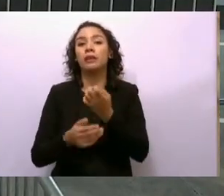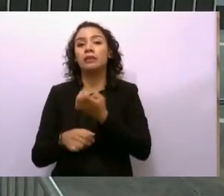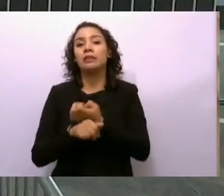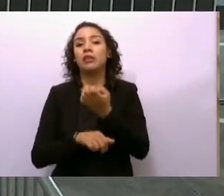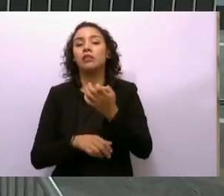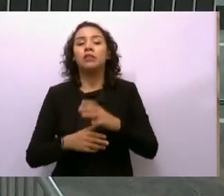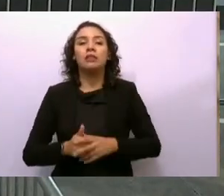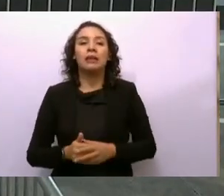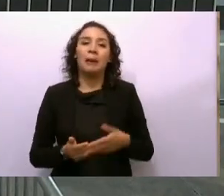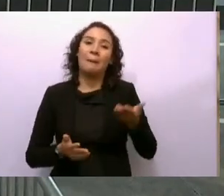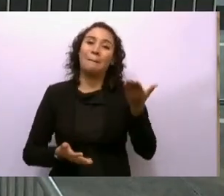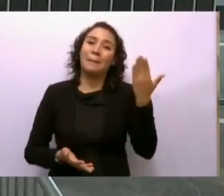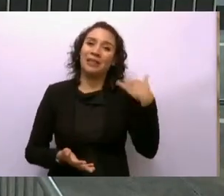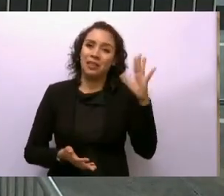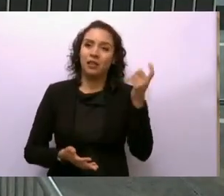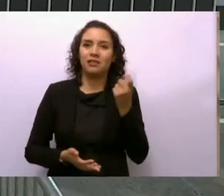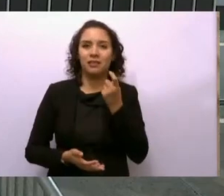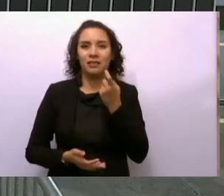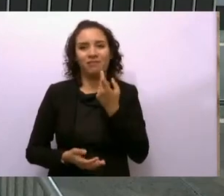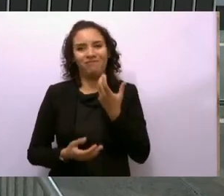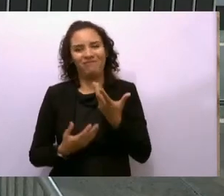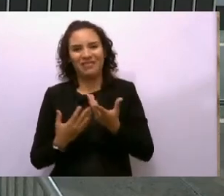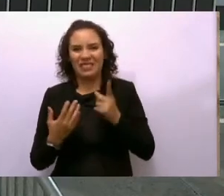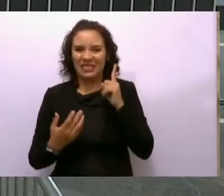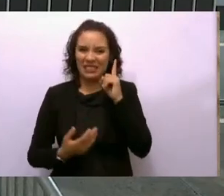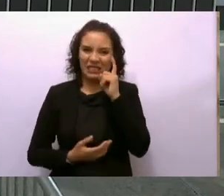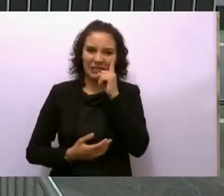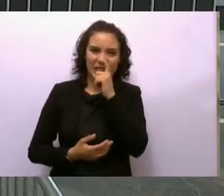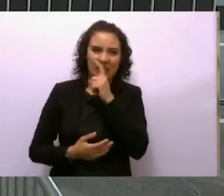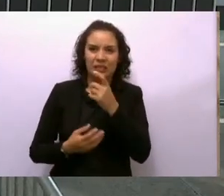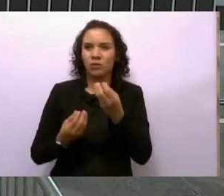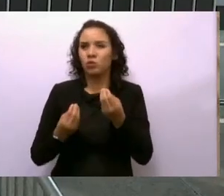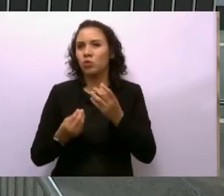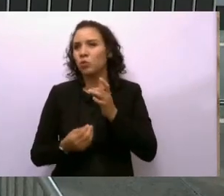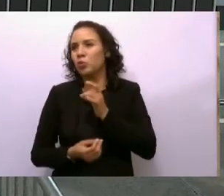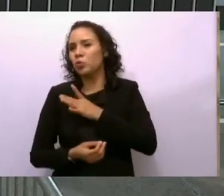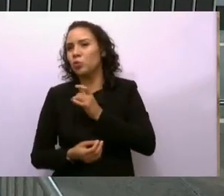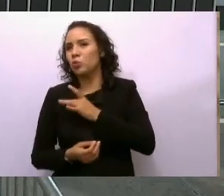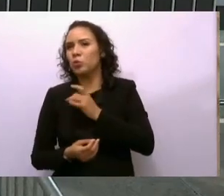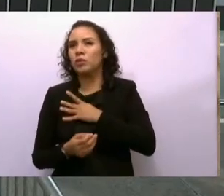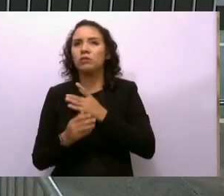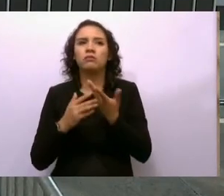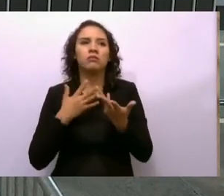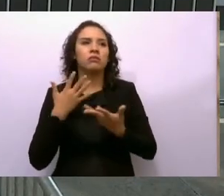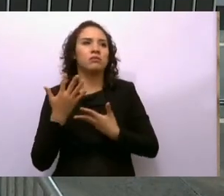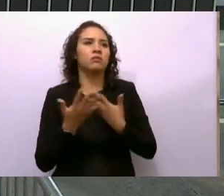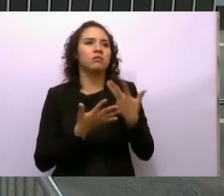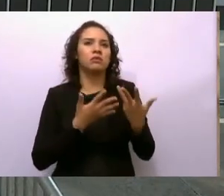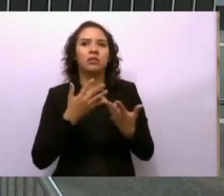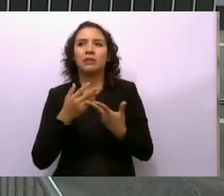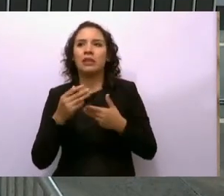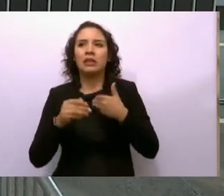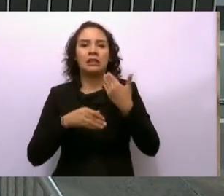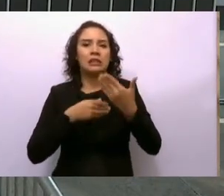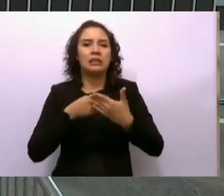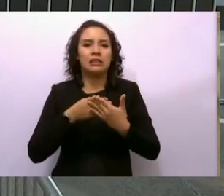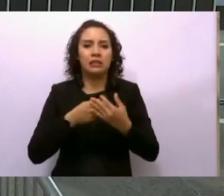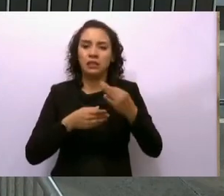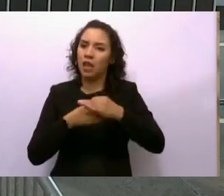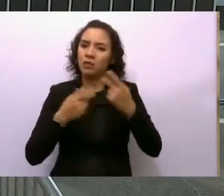Había un ambiente enrarecido, había miedo y la gente